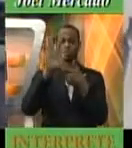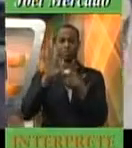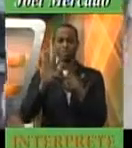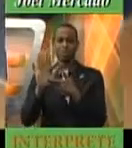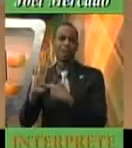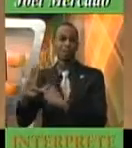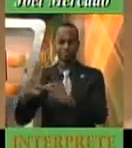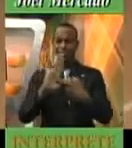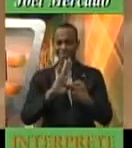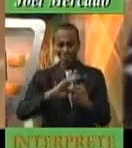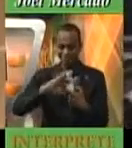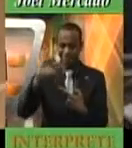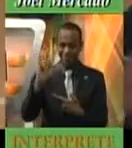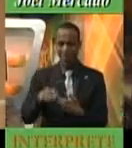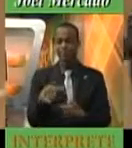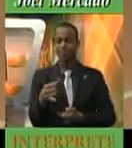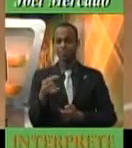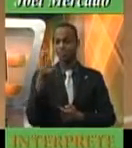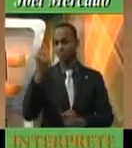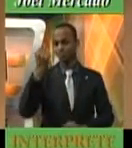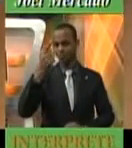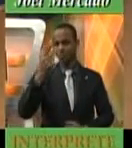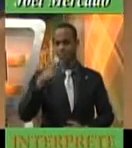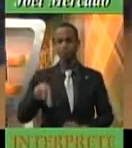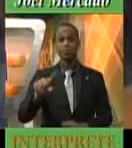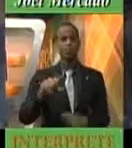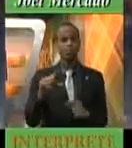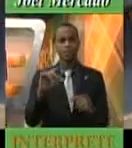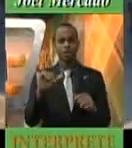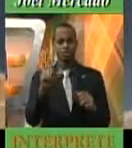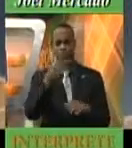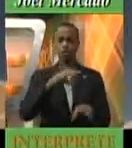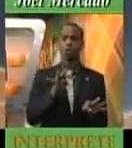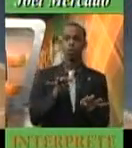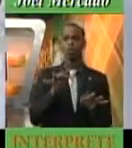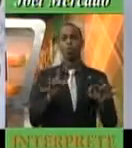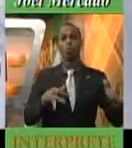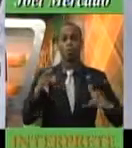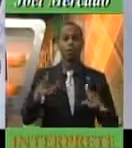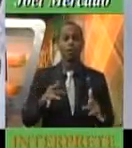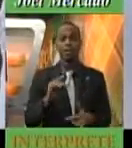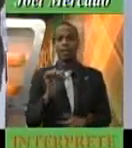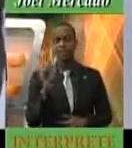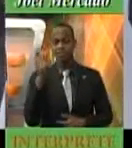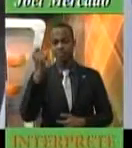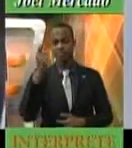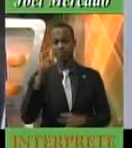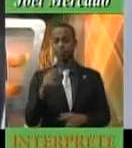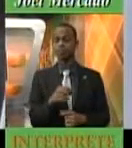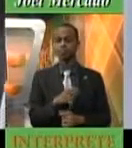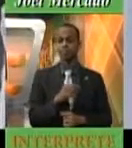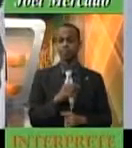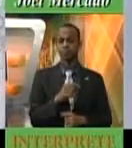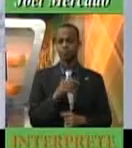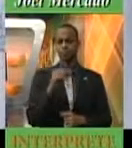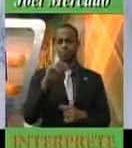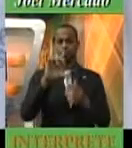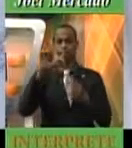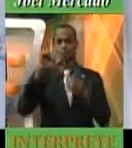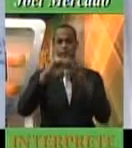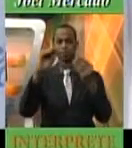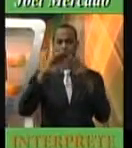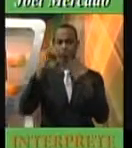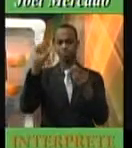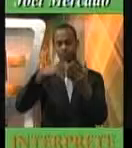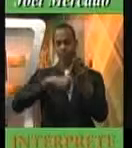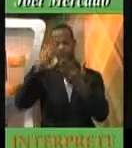de baloncesto en silla de rueda, y eso rompe con los esquemas. Pero sobre todo, luego de desarrollar ese